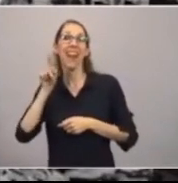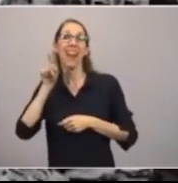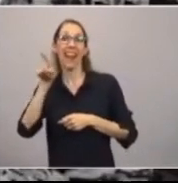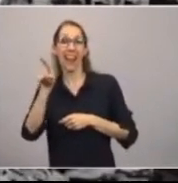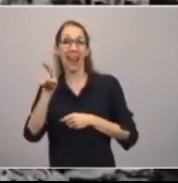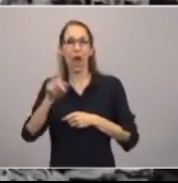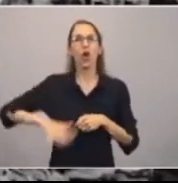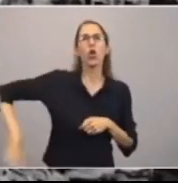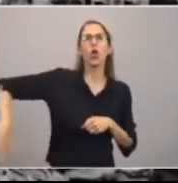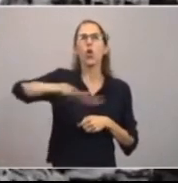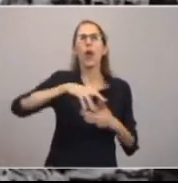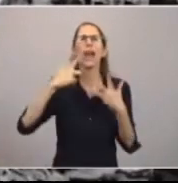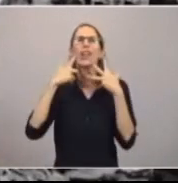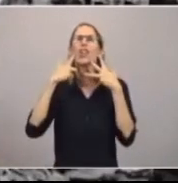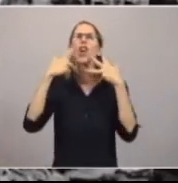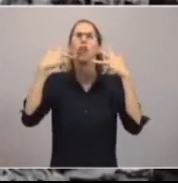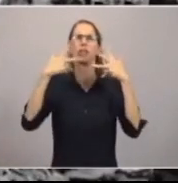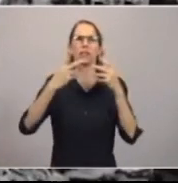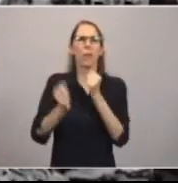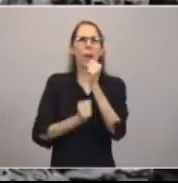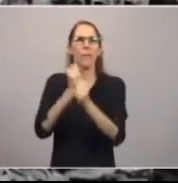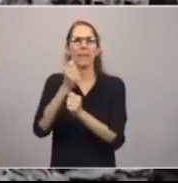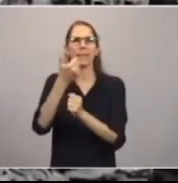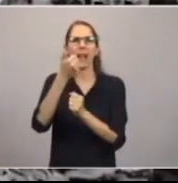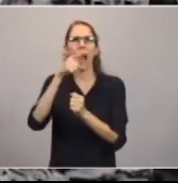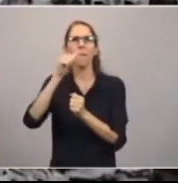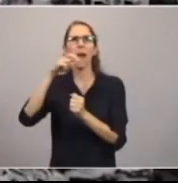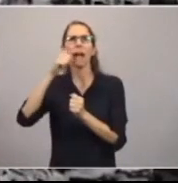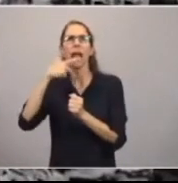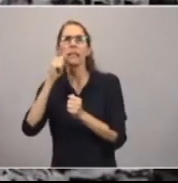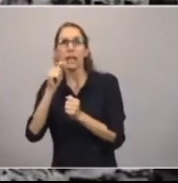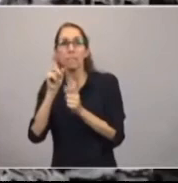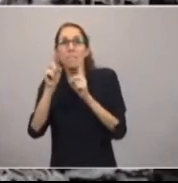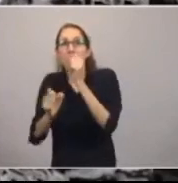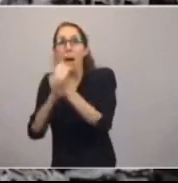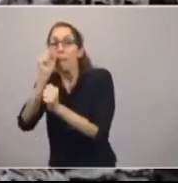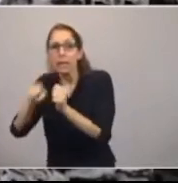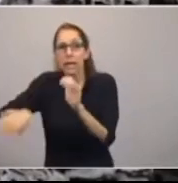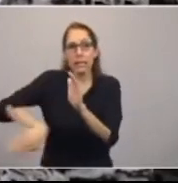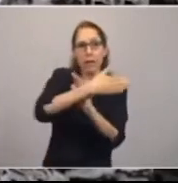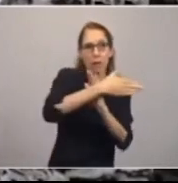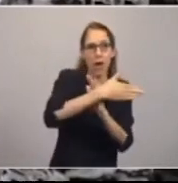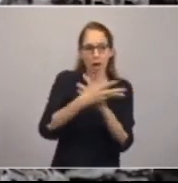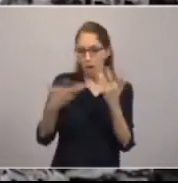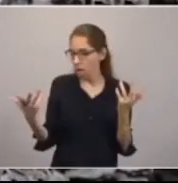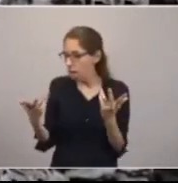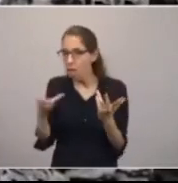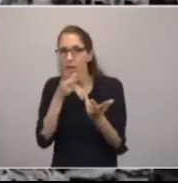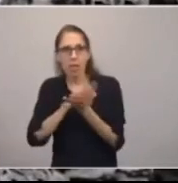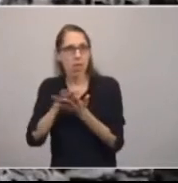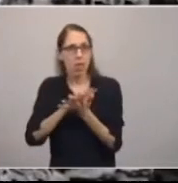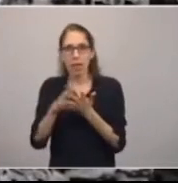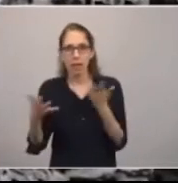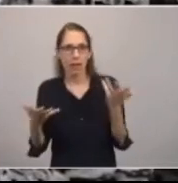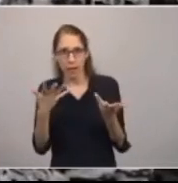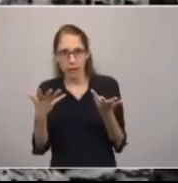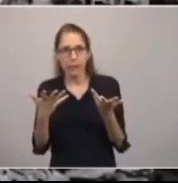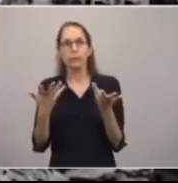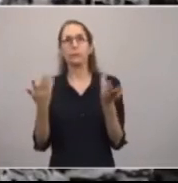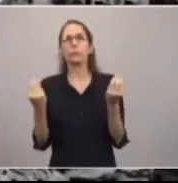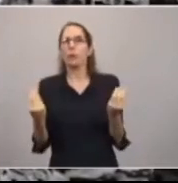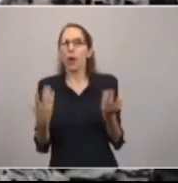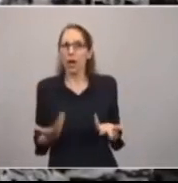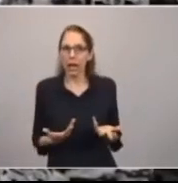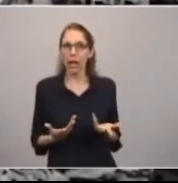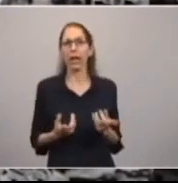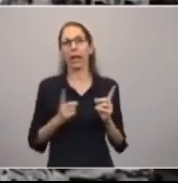Quedó la rotonda. Y más o menos, porque no hicieron las inversiones públicas en obras para que la infraestructura vial de la